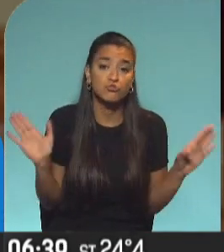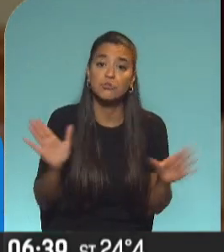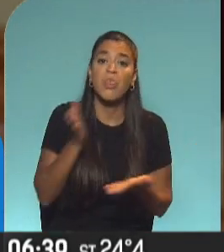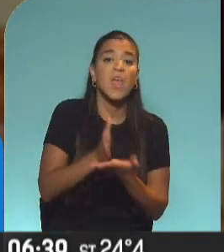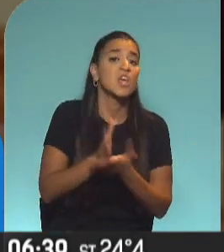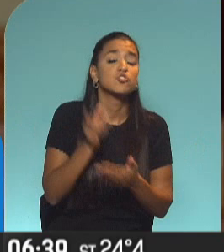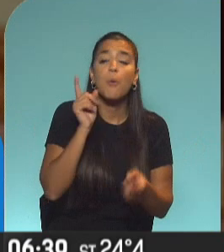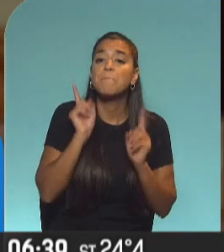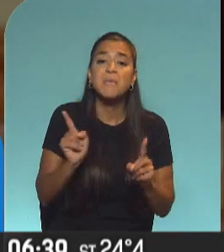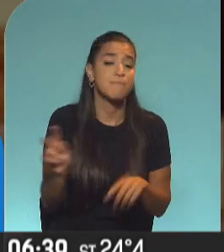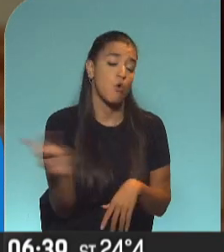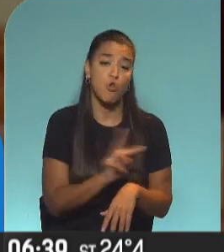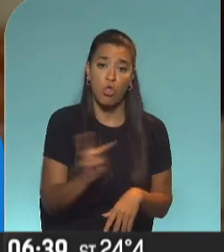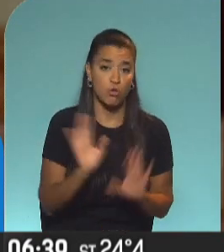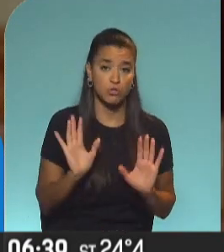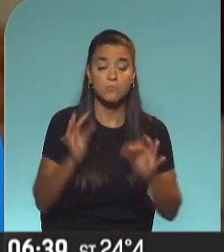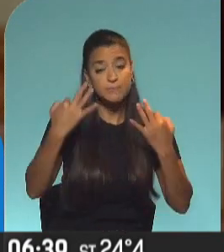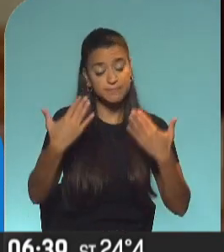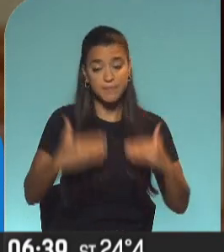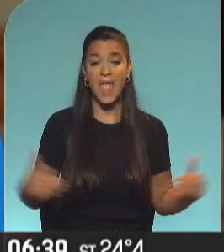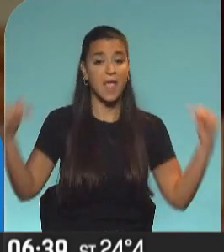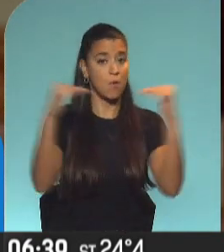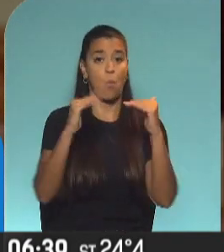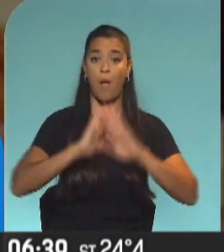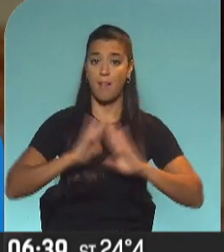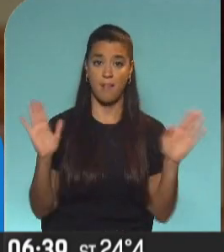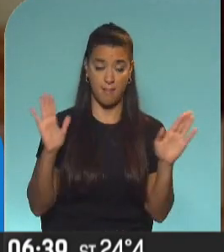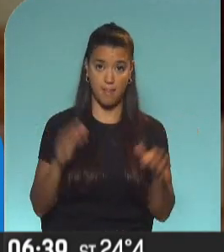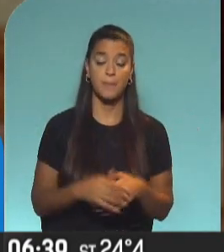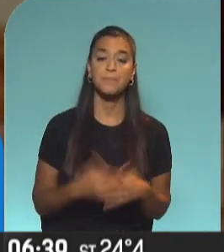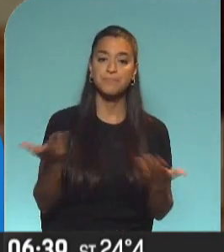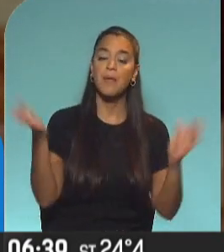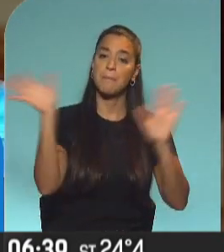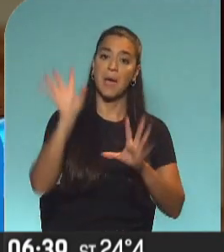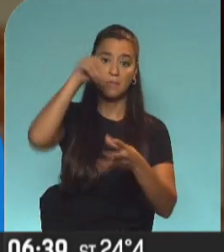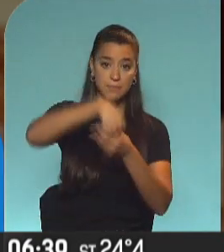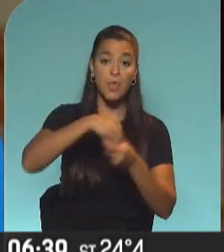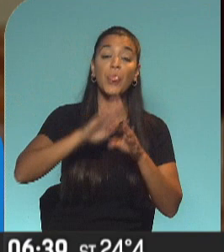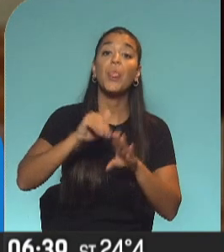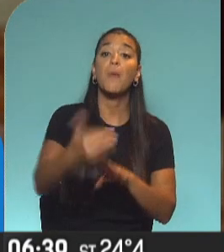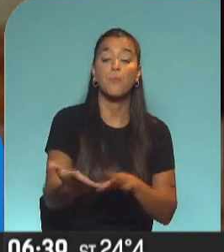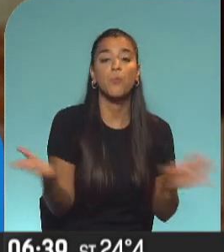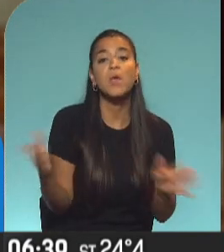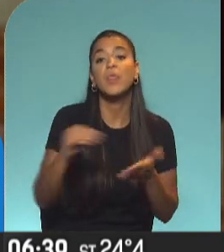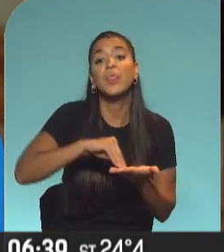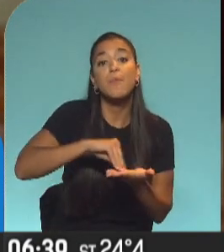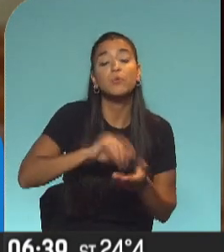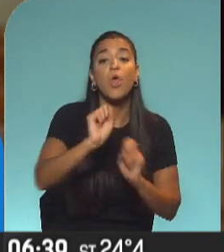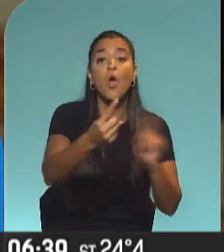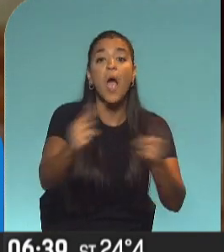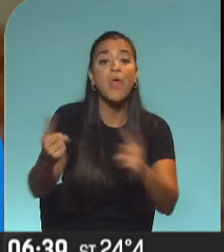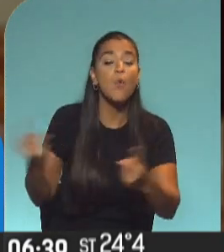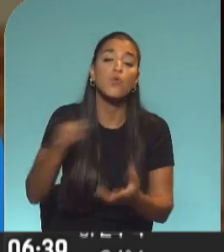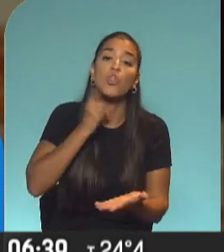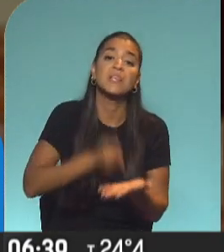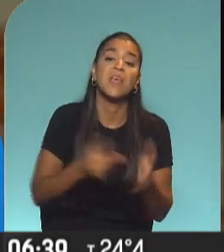haya equilibrio a la hora de la participación. Después que cada diputado decida